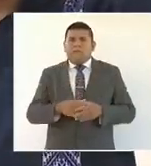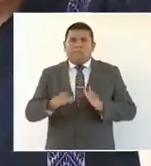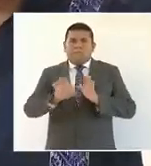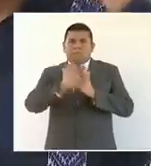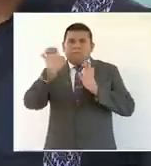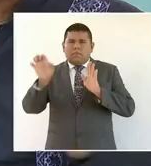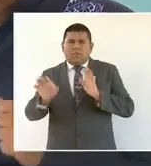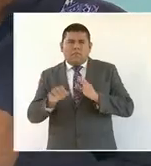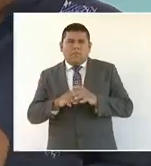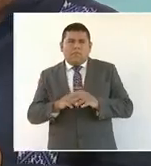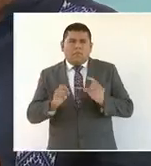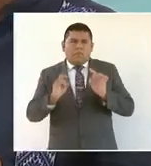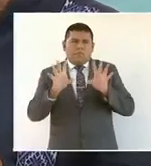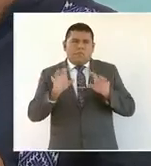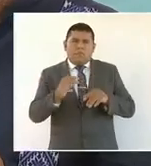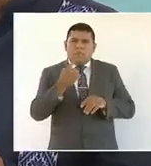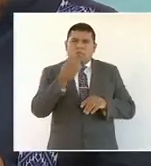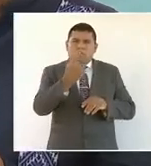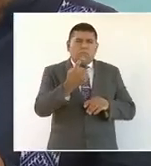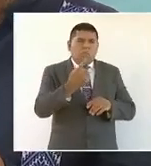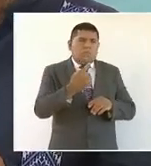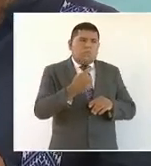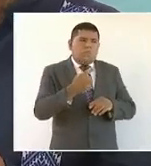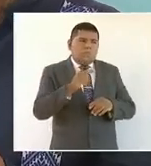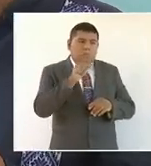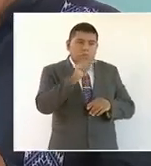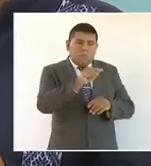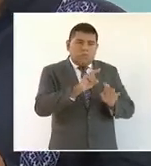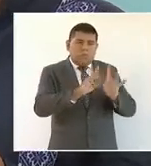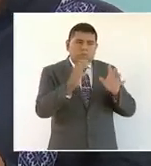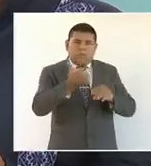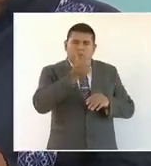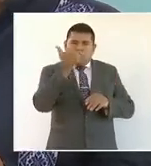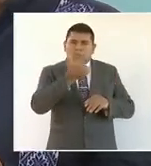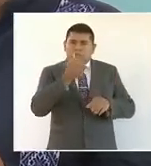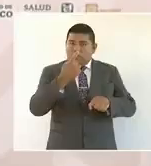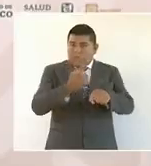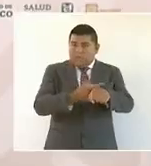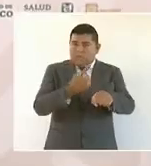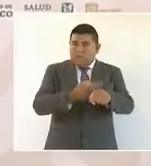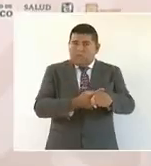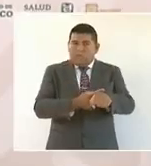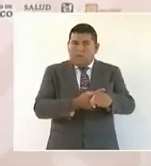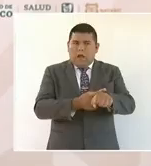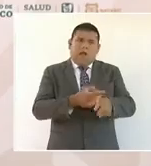tuviese que pagar la atención médica y los medicamentos.